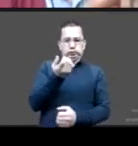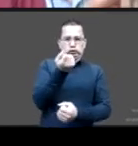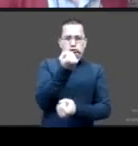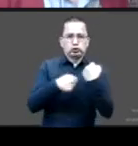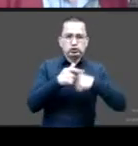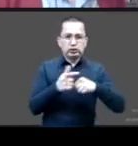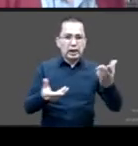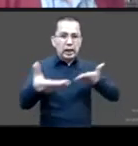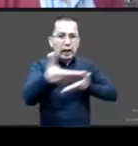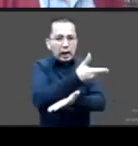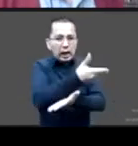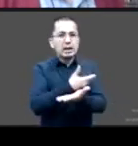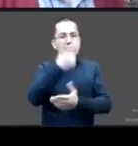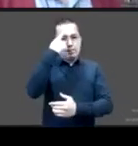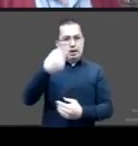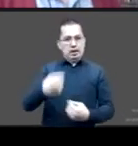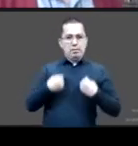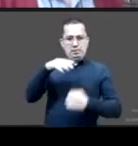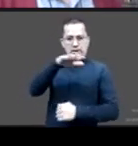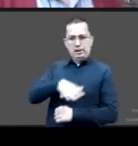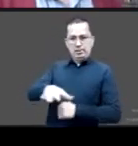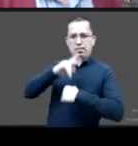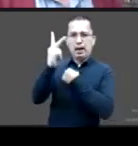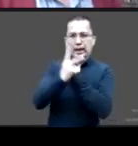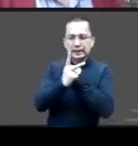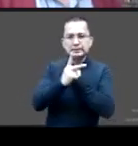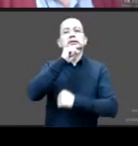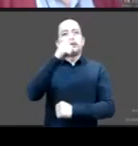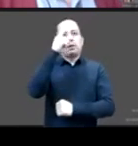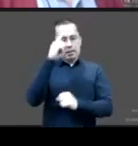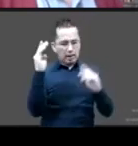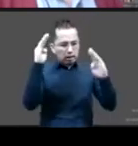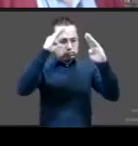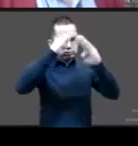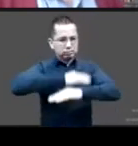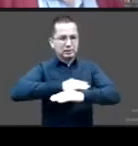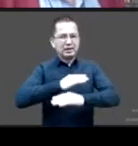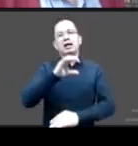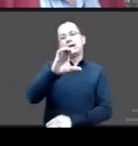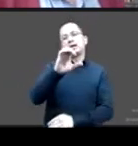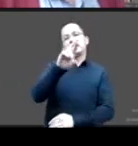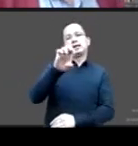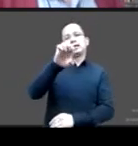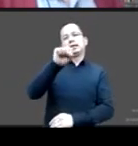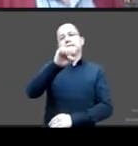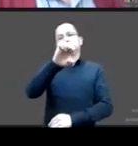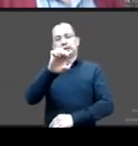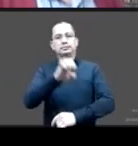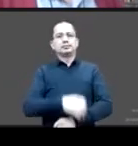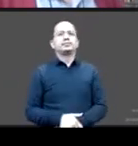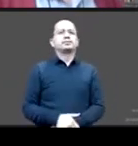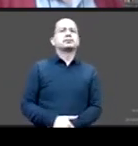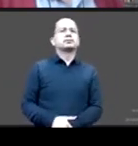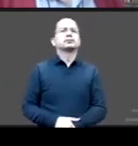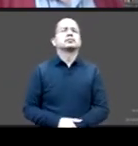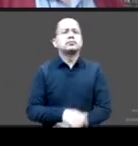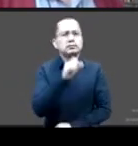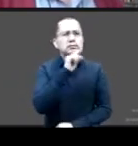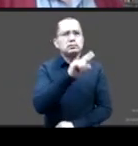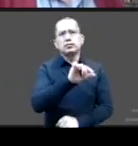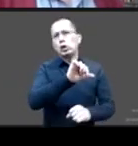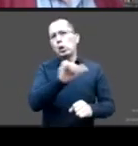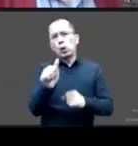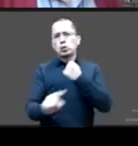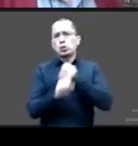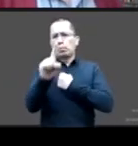Ahorita voy a hablar un poco de eso porque creo que es pertinente para lo que están haciendo los jóvenes. Y el otro problema que enfrentamos es más un